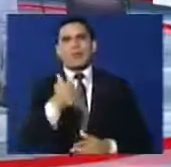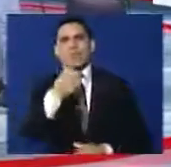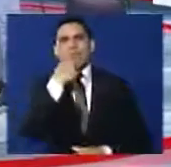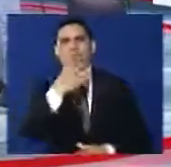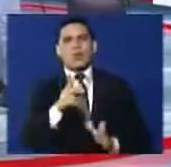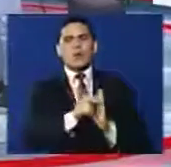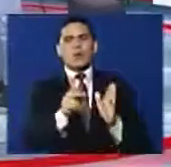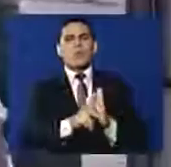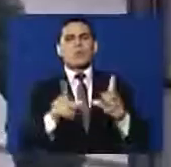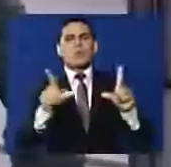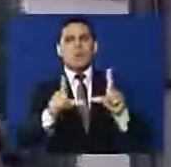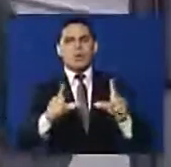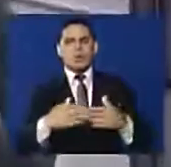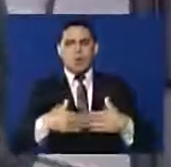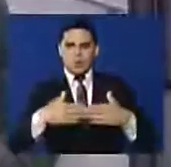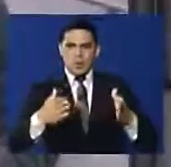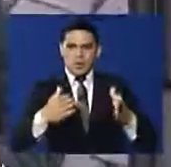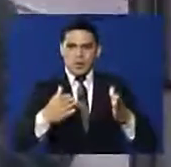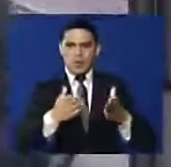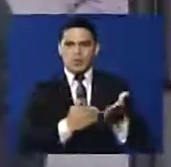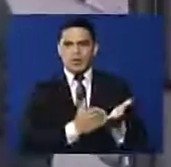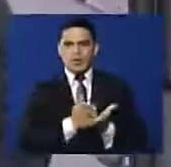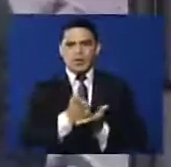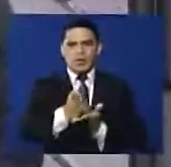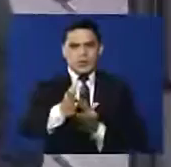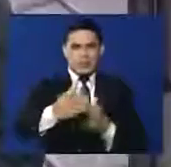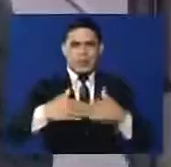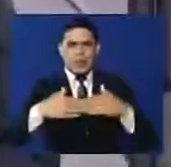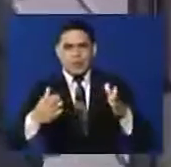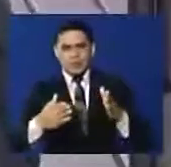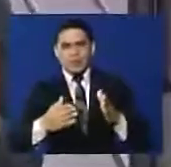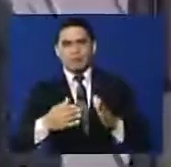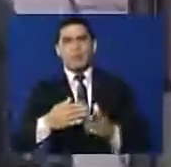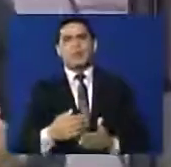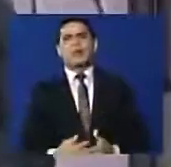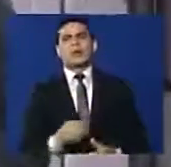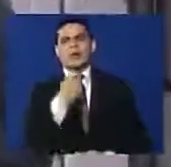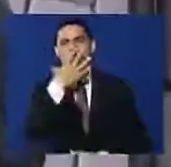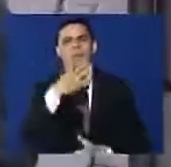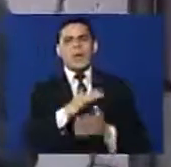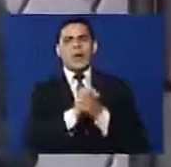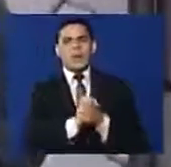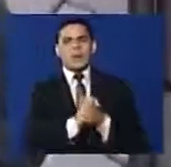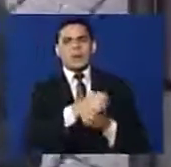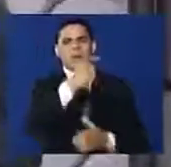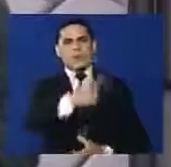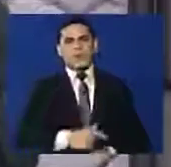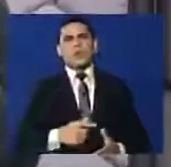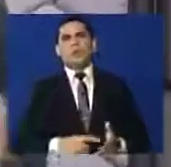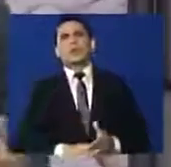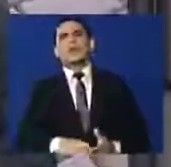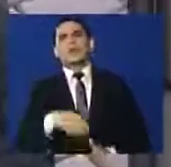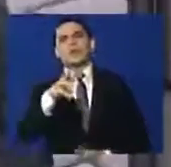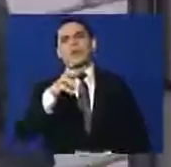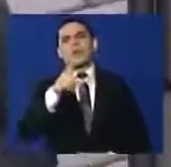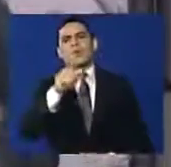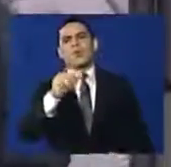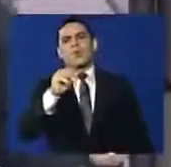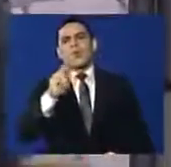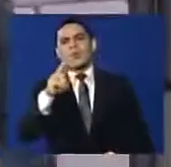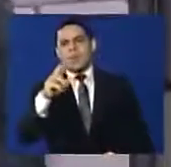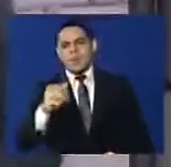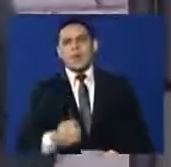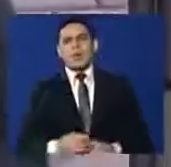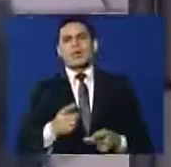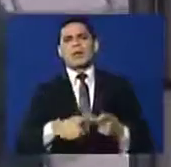bien, claro. Hemos abierto, continuamos esa apertura con el buen amigo ya que vino con nosotros, Wilmer Ramírez, y van a venir,